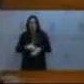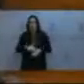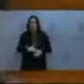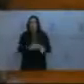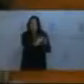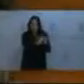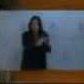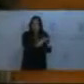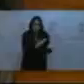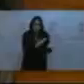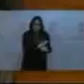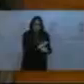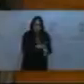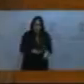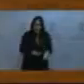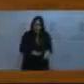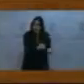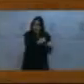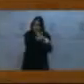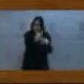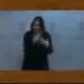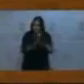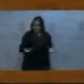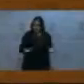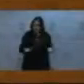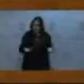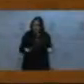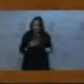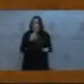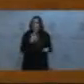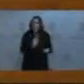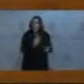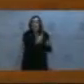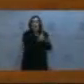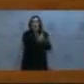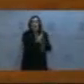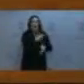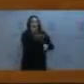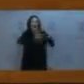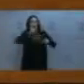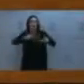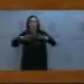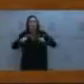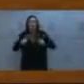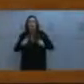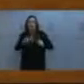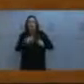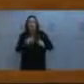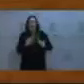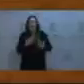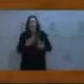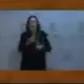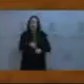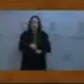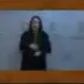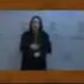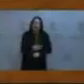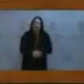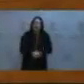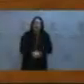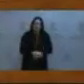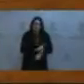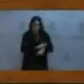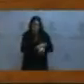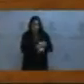Explíquemelo, consejero. ¿Qué me va a contar a mí? Dice usted, me ha hablado de todo menos de demografía. ¿Qué demonios es la agricultura? Consejero,